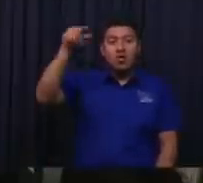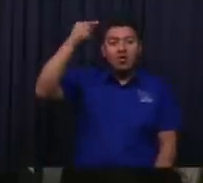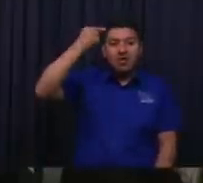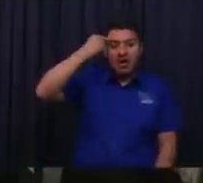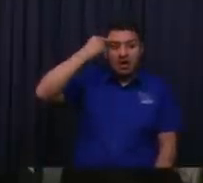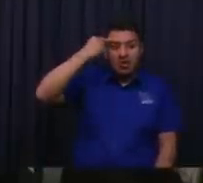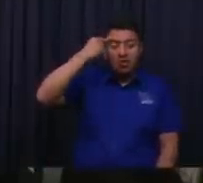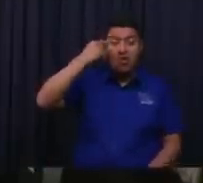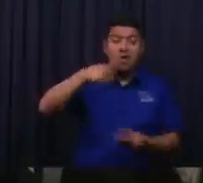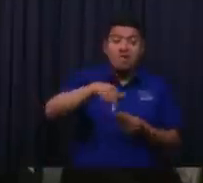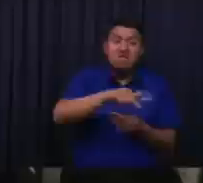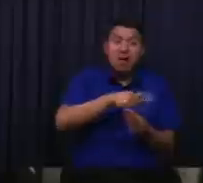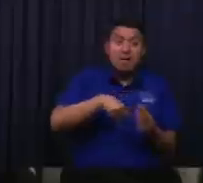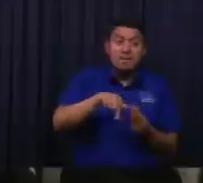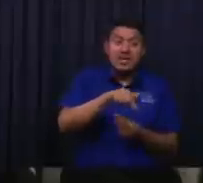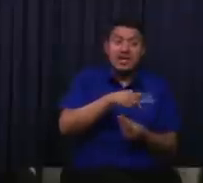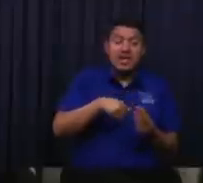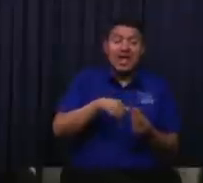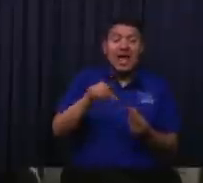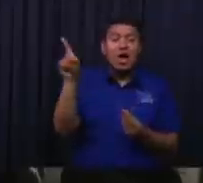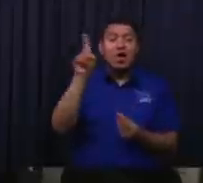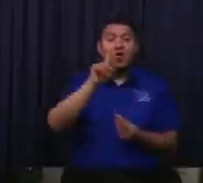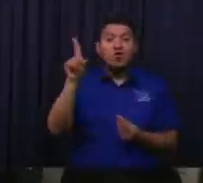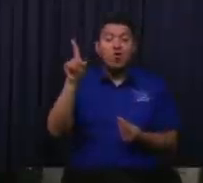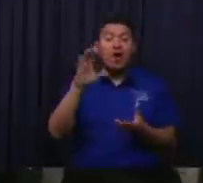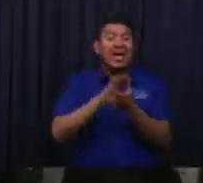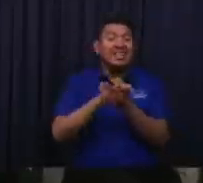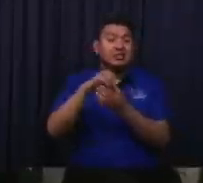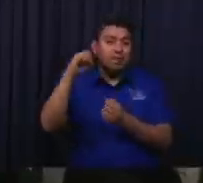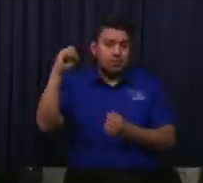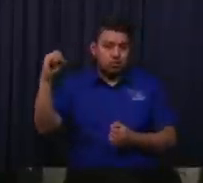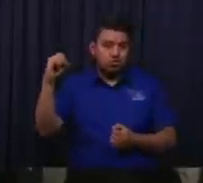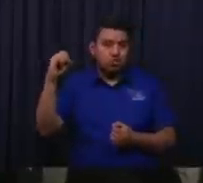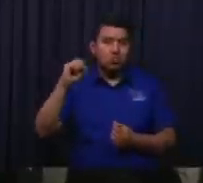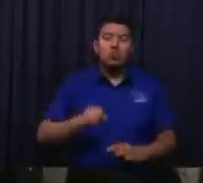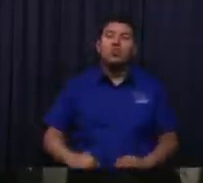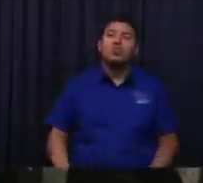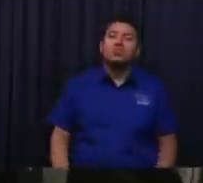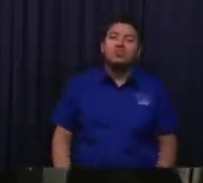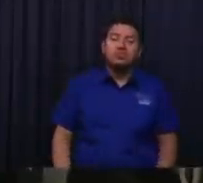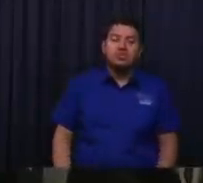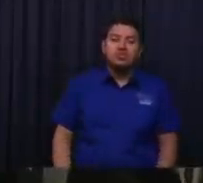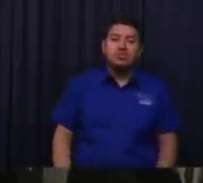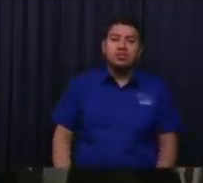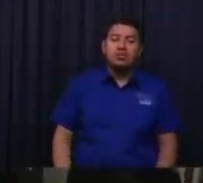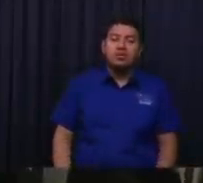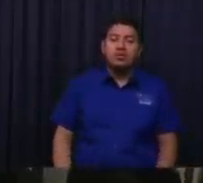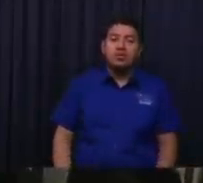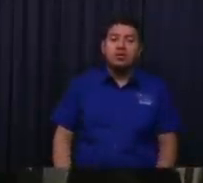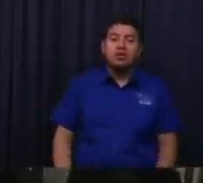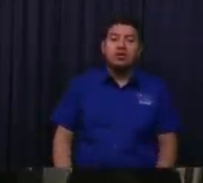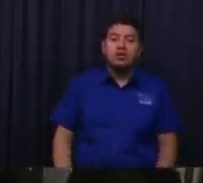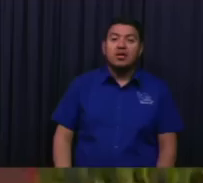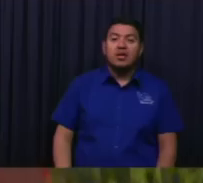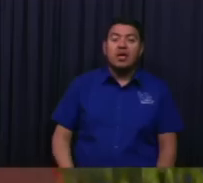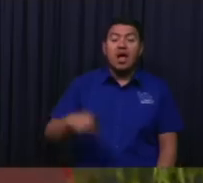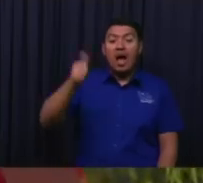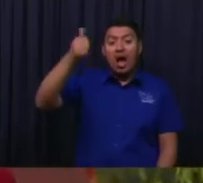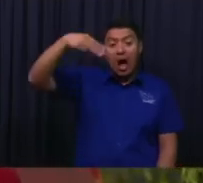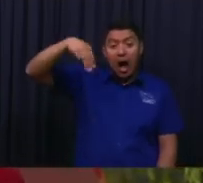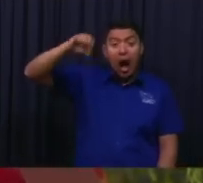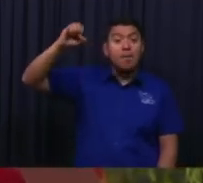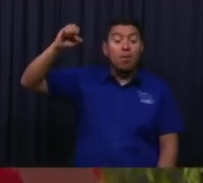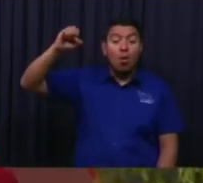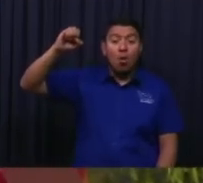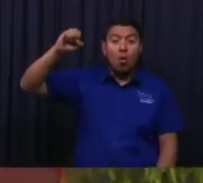aquí, husbandman, su traducción sería amo, master of the house.